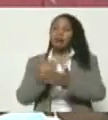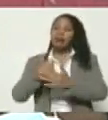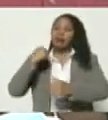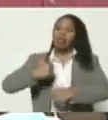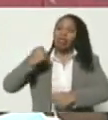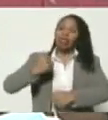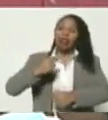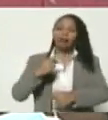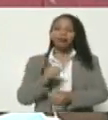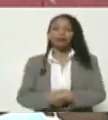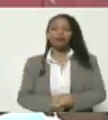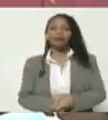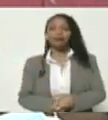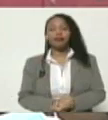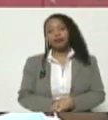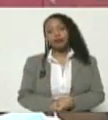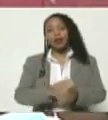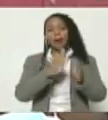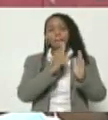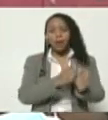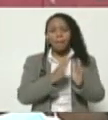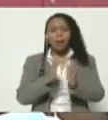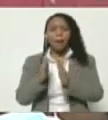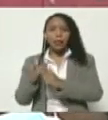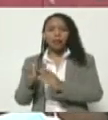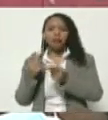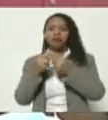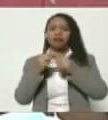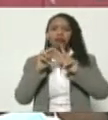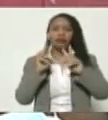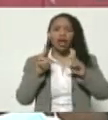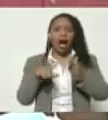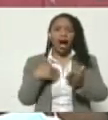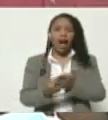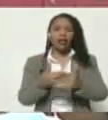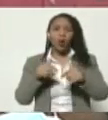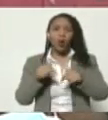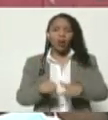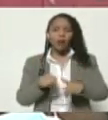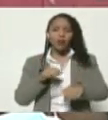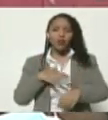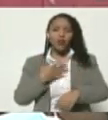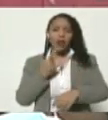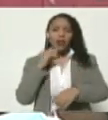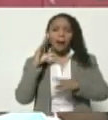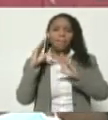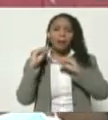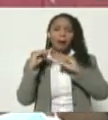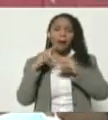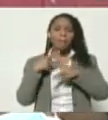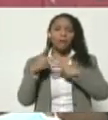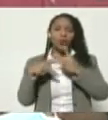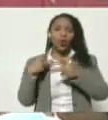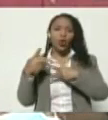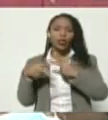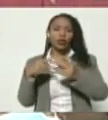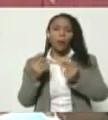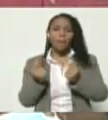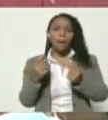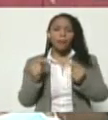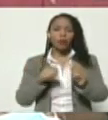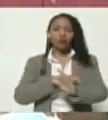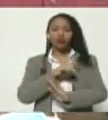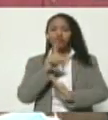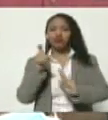ser. En orden, en paz, y hasta ahora nosotros podemos hablar de un proceso